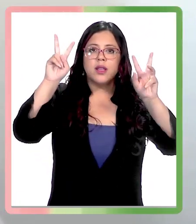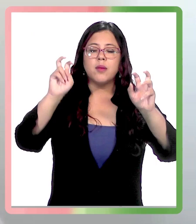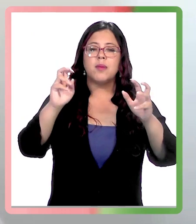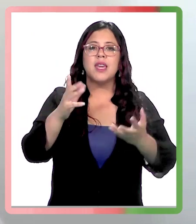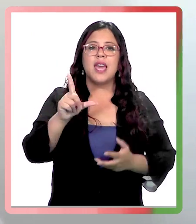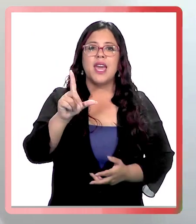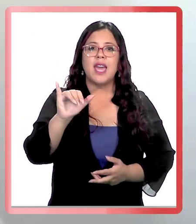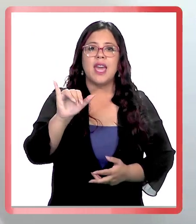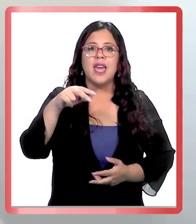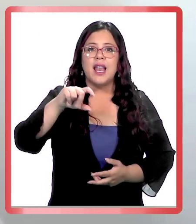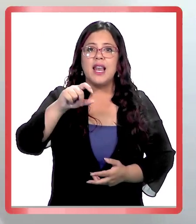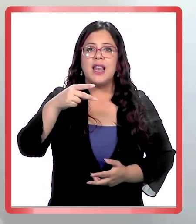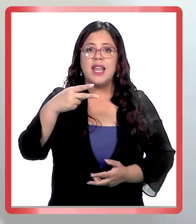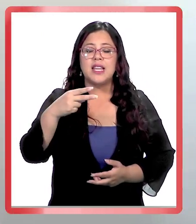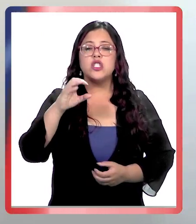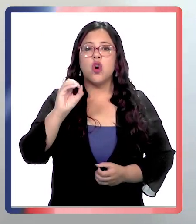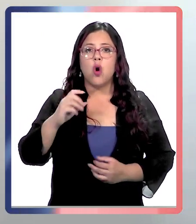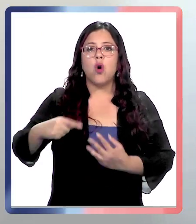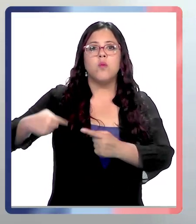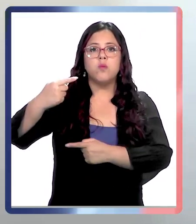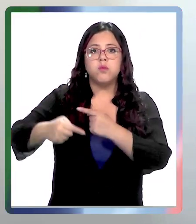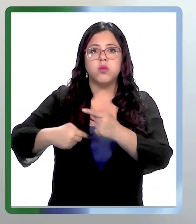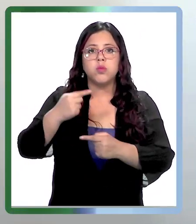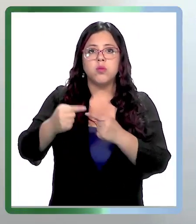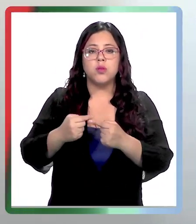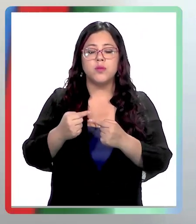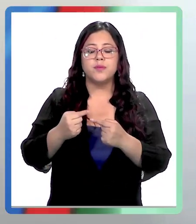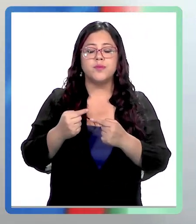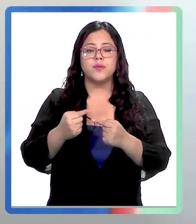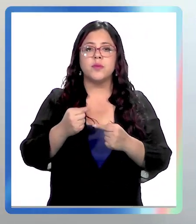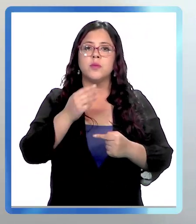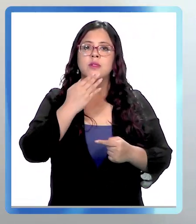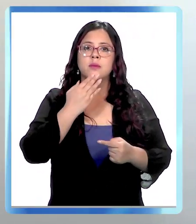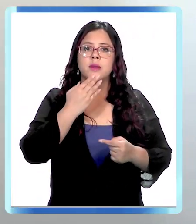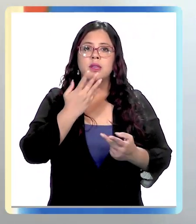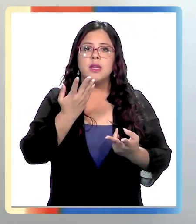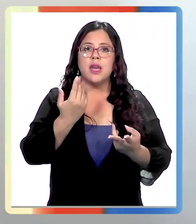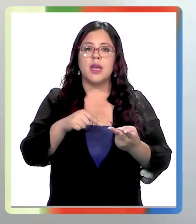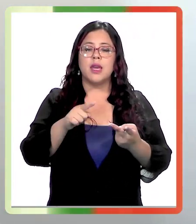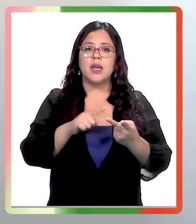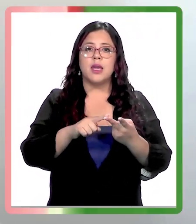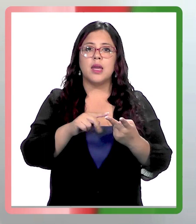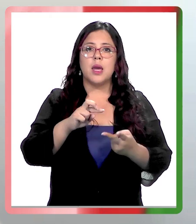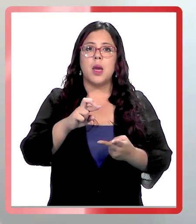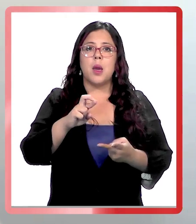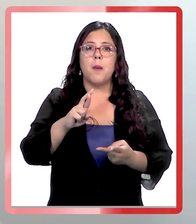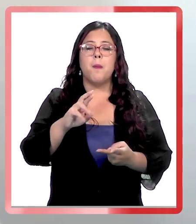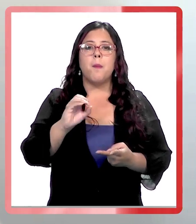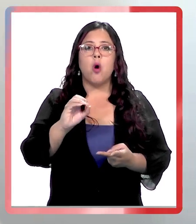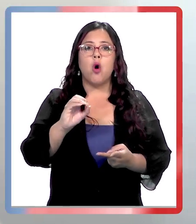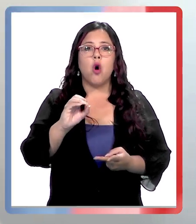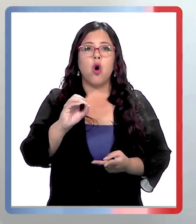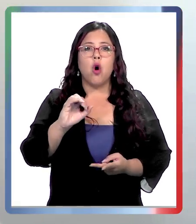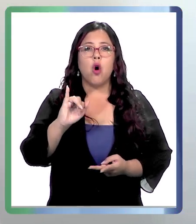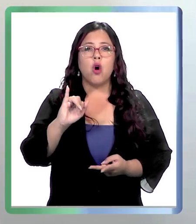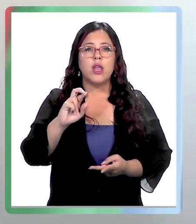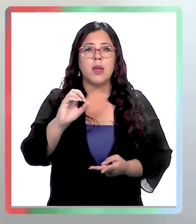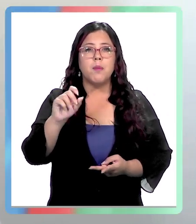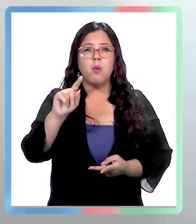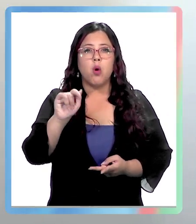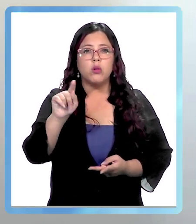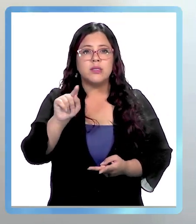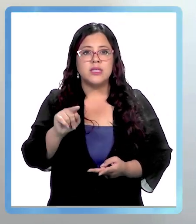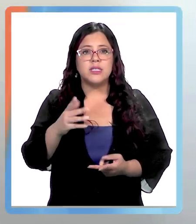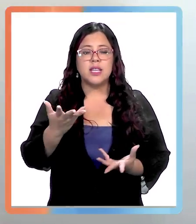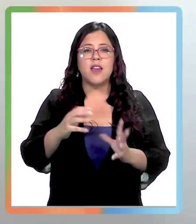colorectal. Y hay un porcentaje bastante pequeño, que equivale más o menos al 5 o 6% de los pacientes que tienen